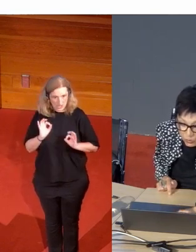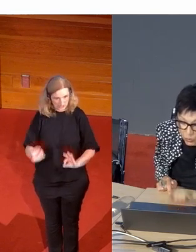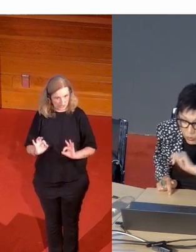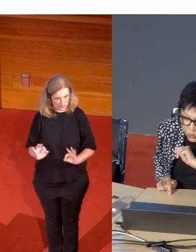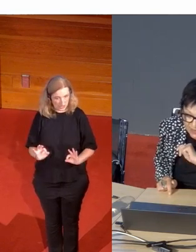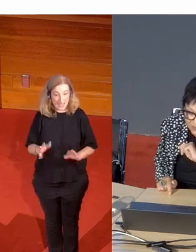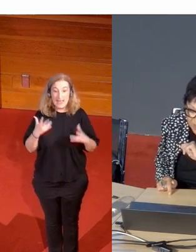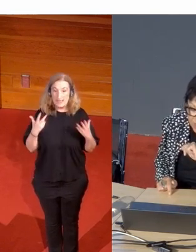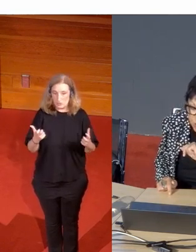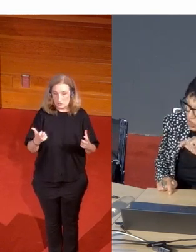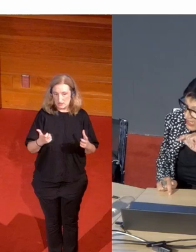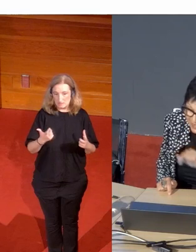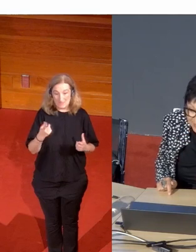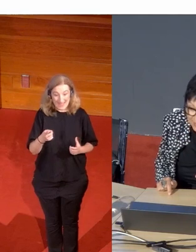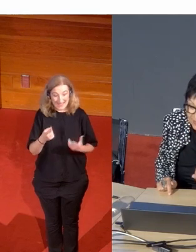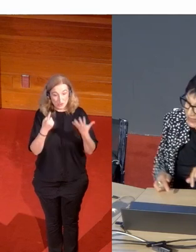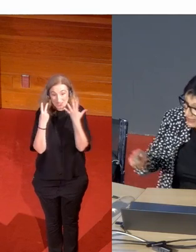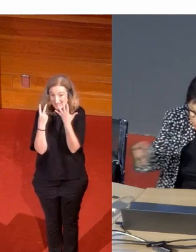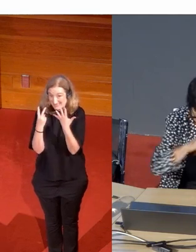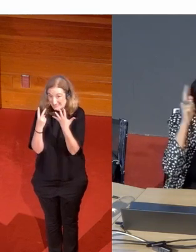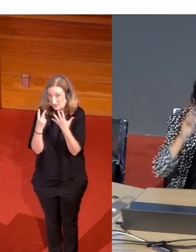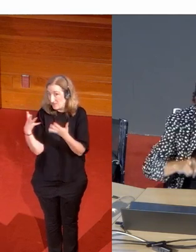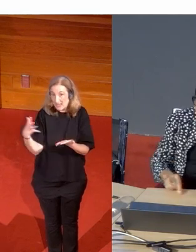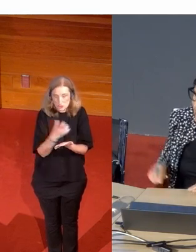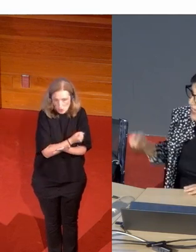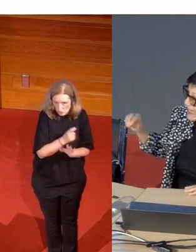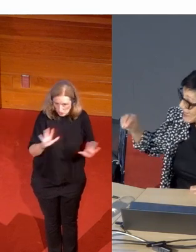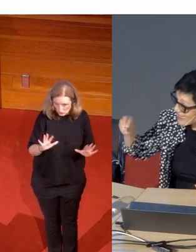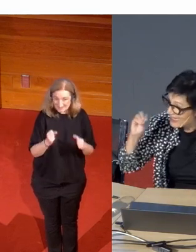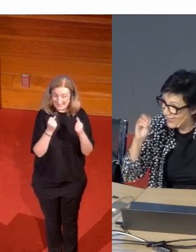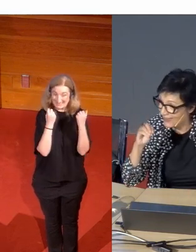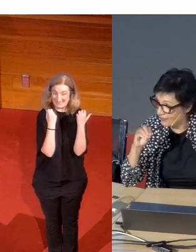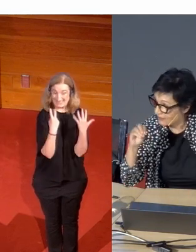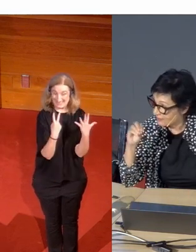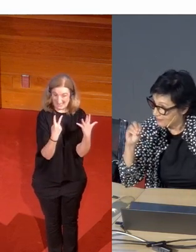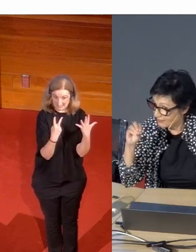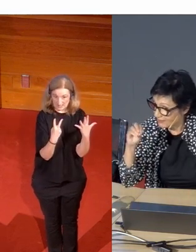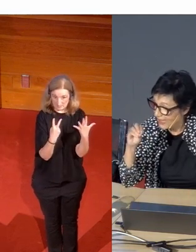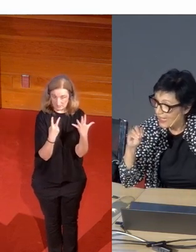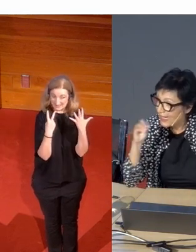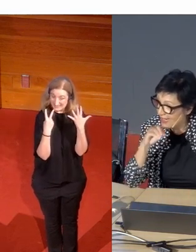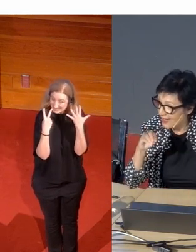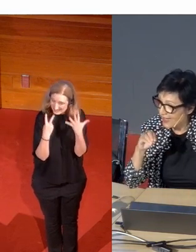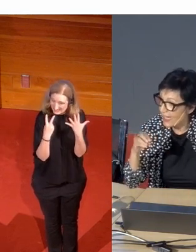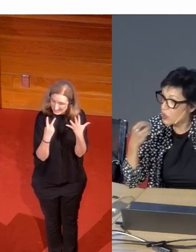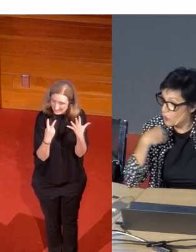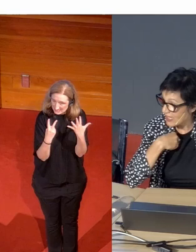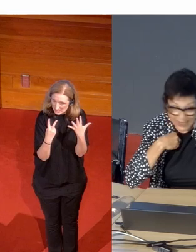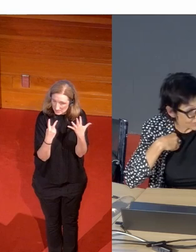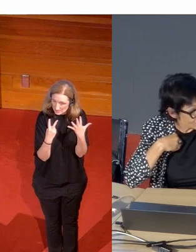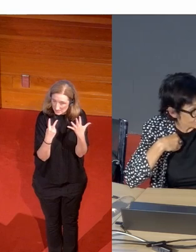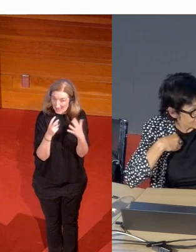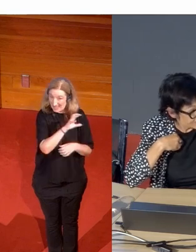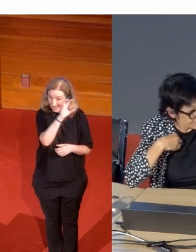hay una cifra esos siete de todos esos hay siete que en